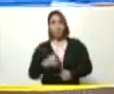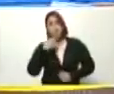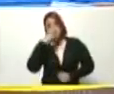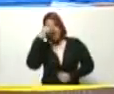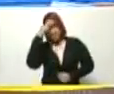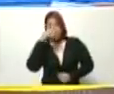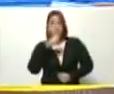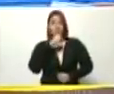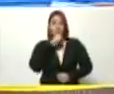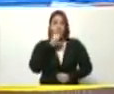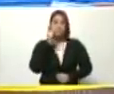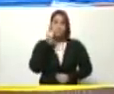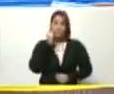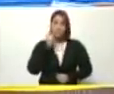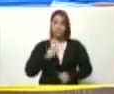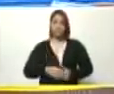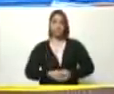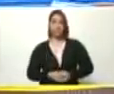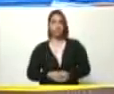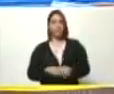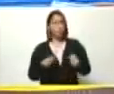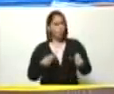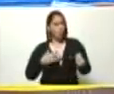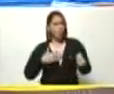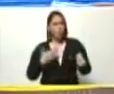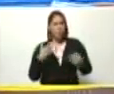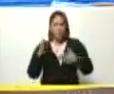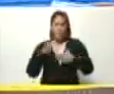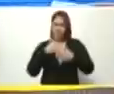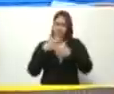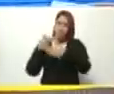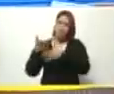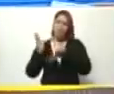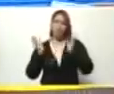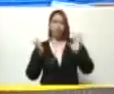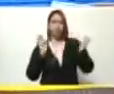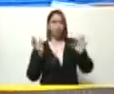padres, de los abuelos, cómo pudimos compartir en familia.